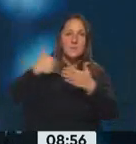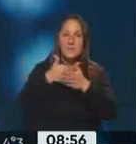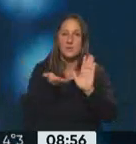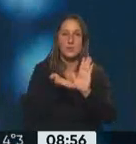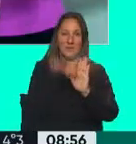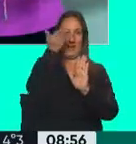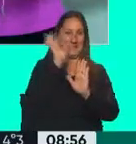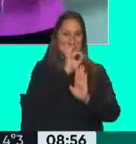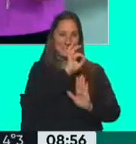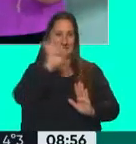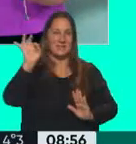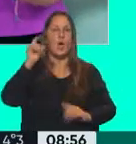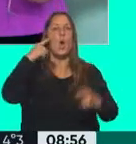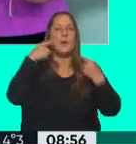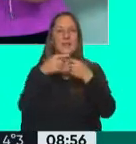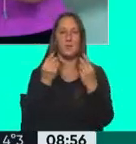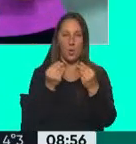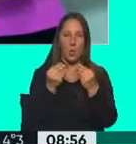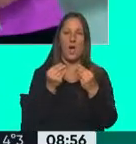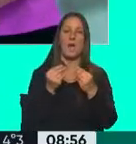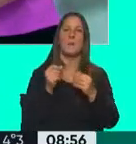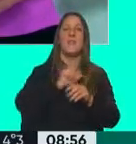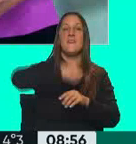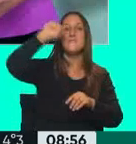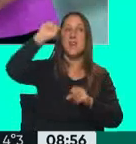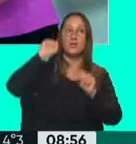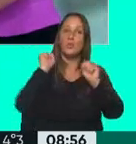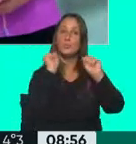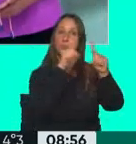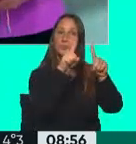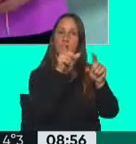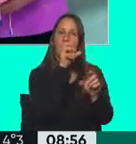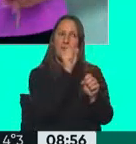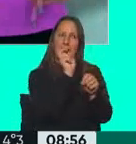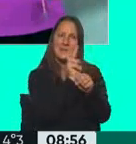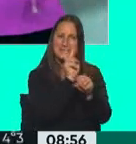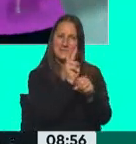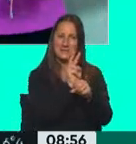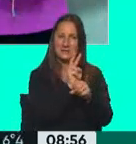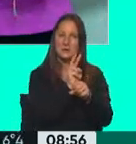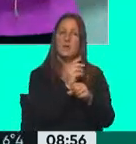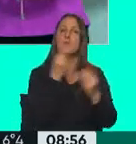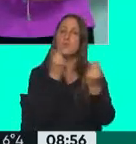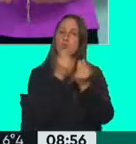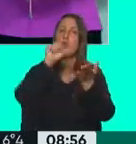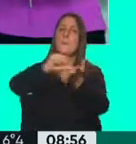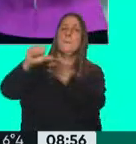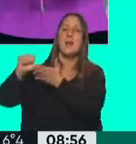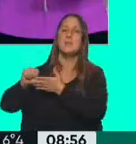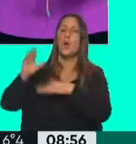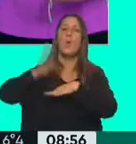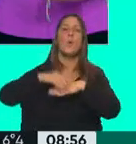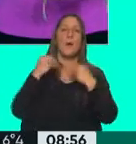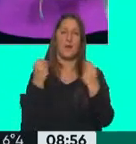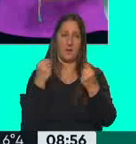de este tipo y lo cierto que el objetivo es éste contener la inflación una inflación que se está dando en muchos países del mundo a raíz de dos